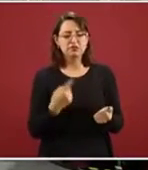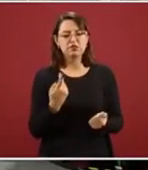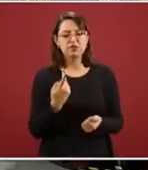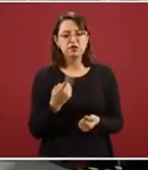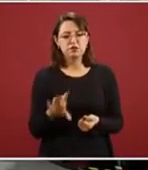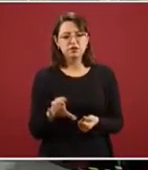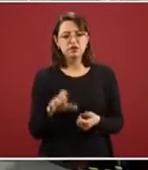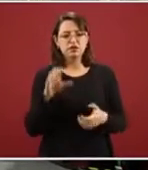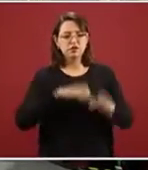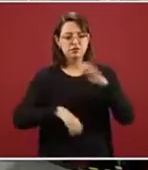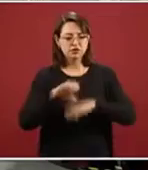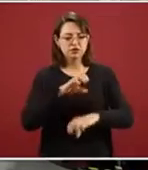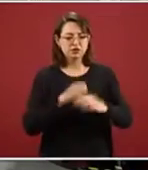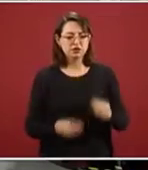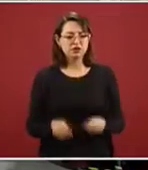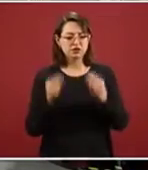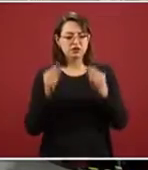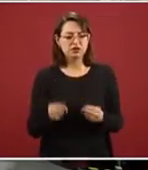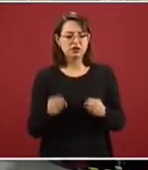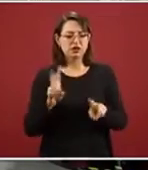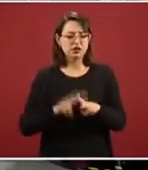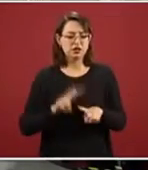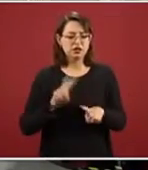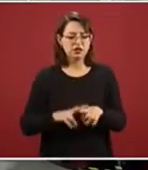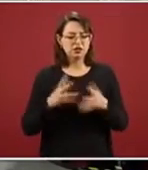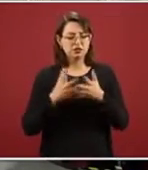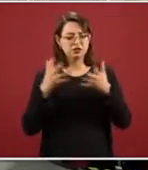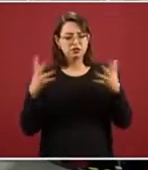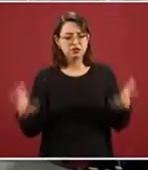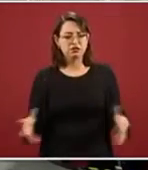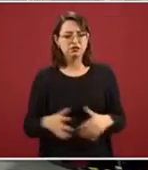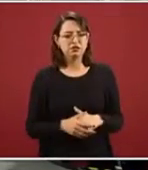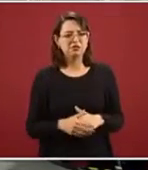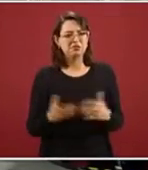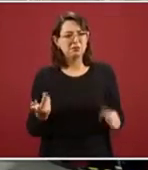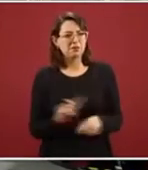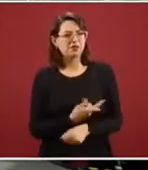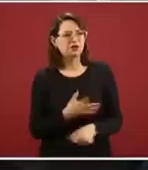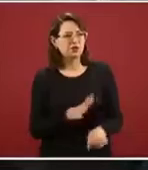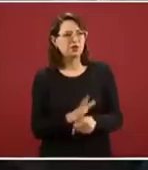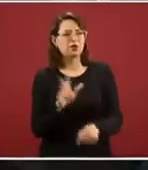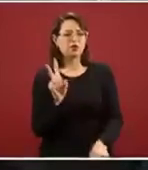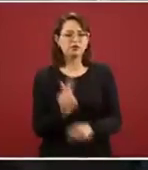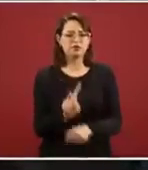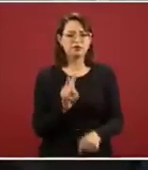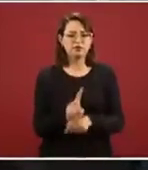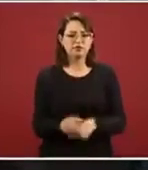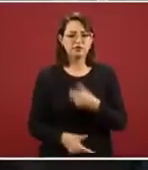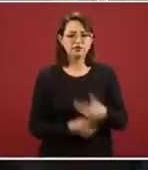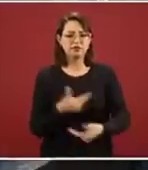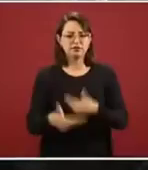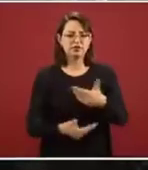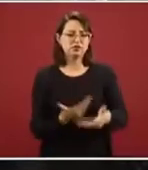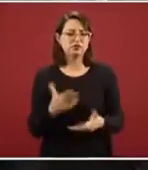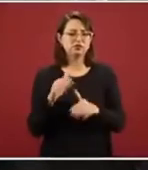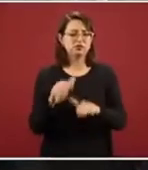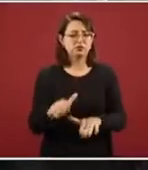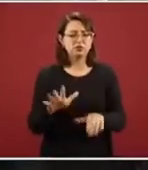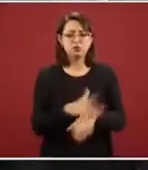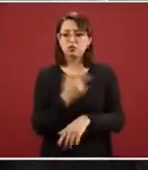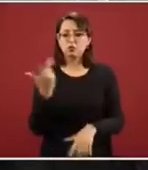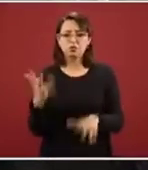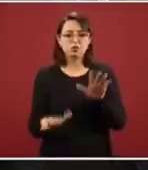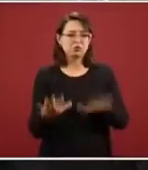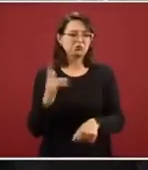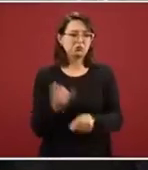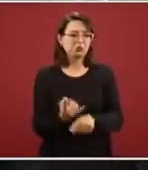empresas, en los mercados públicos, en las plazas comerciales. ¿Qué tipo de supervisión y qué avance hay al respecto? Porque luego no se cumplen. Es